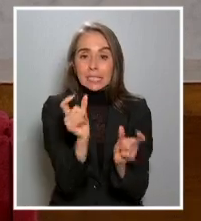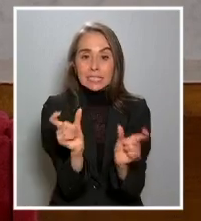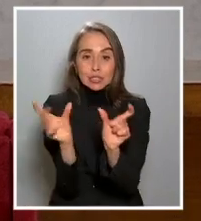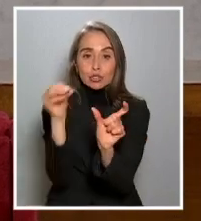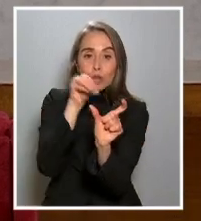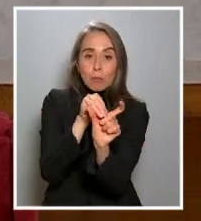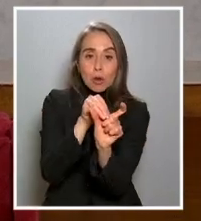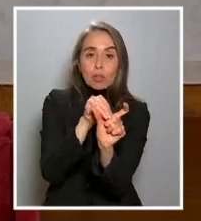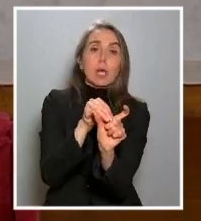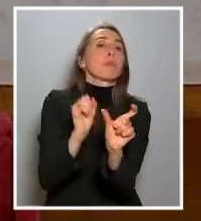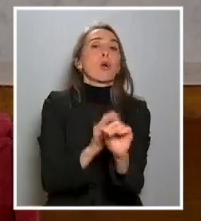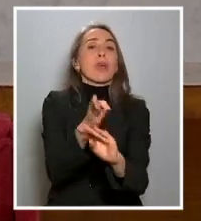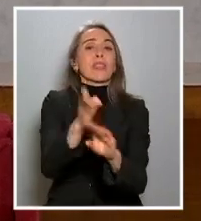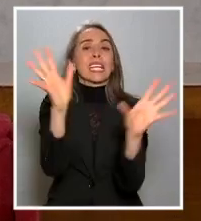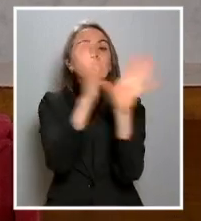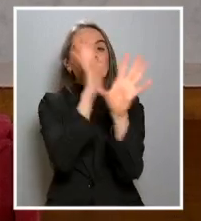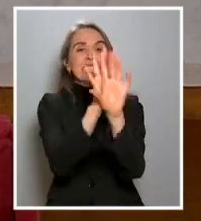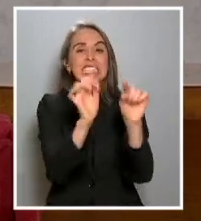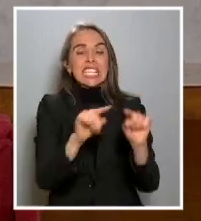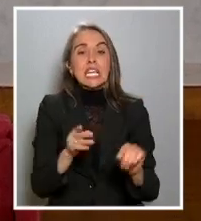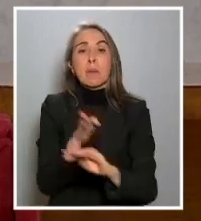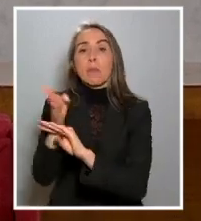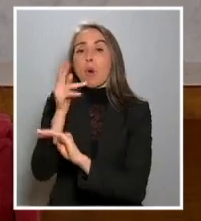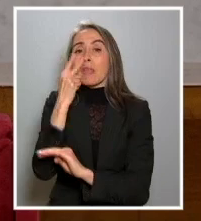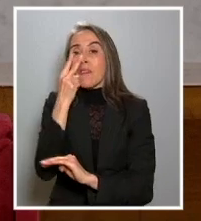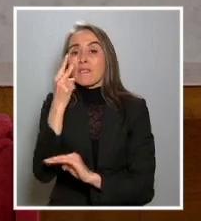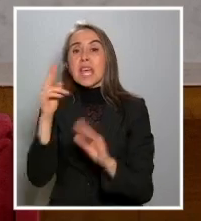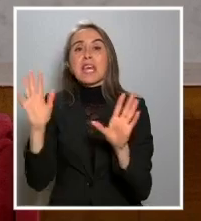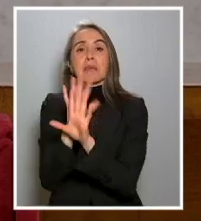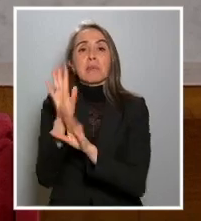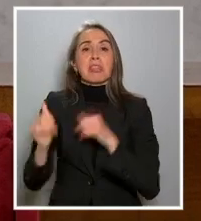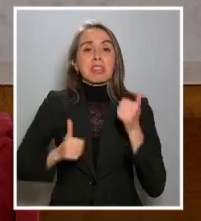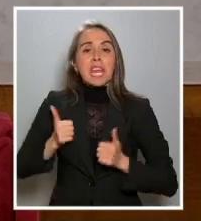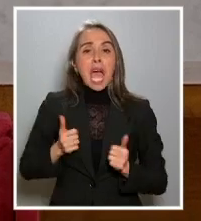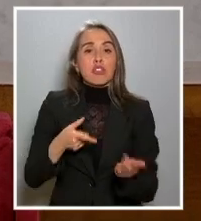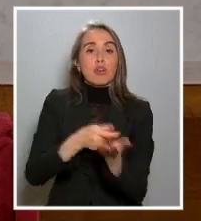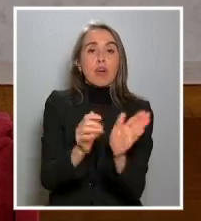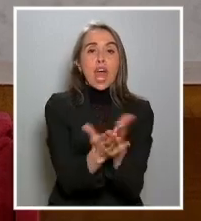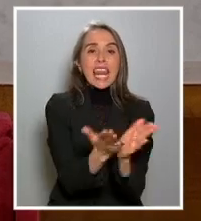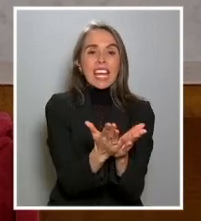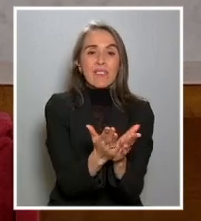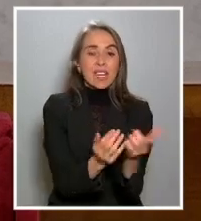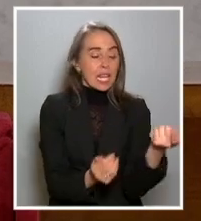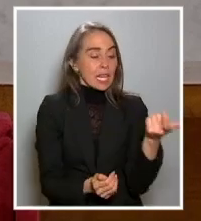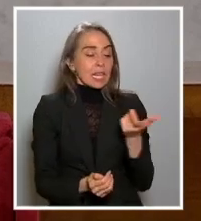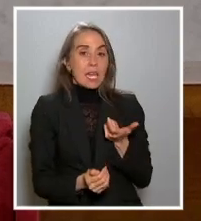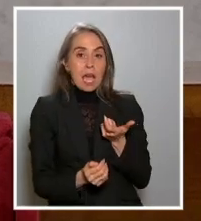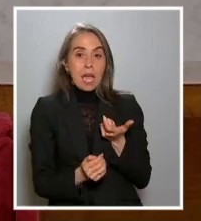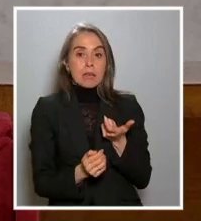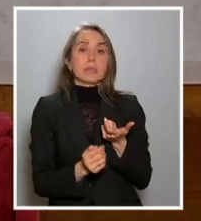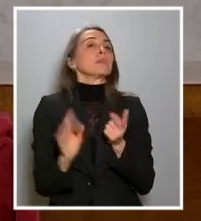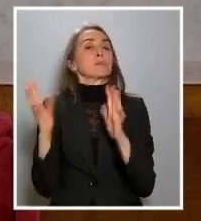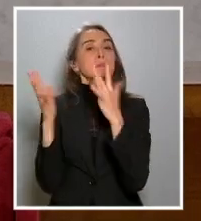para utilizarlo en salas de cine, en teatros o en librerías. De esta manera